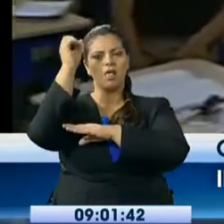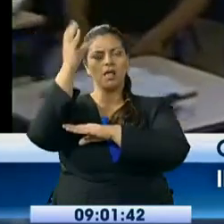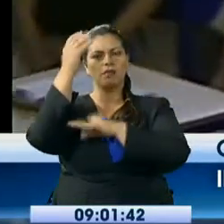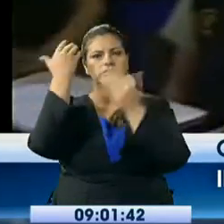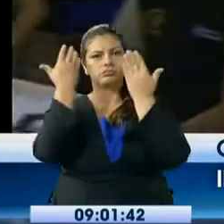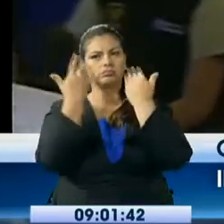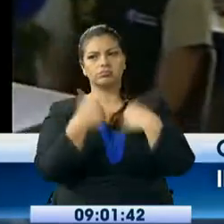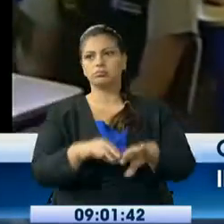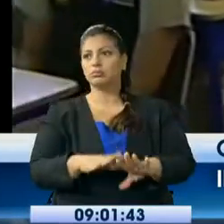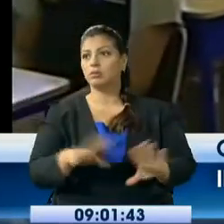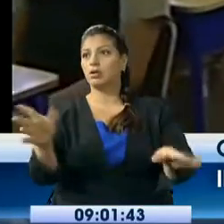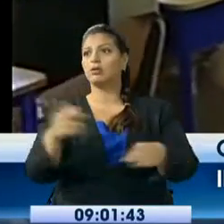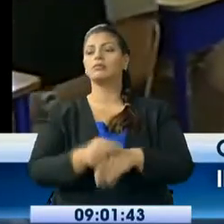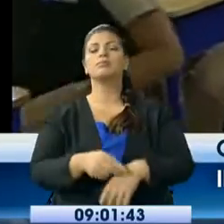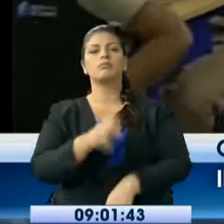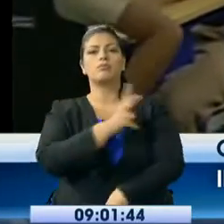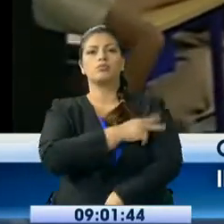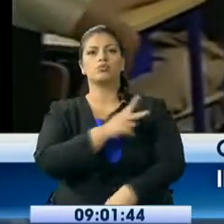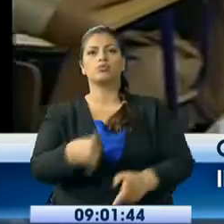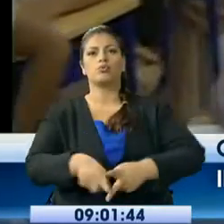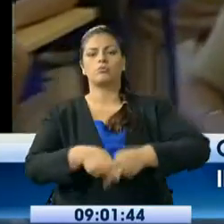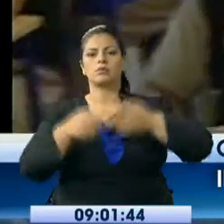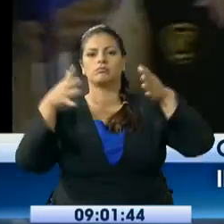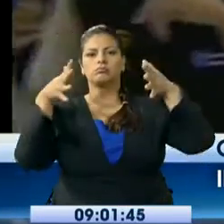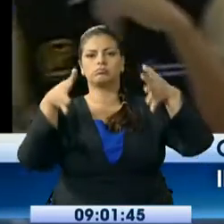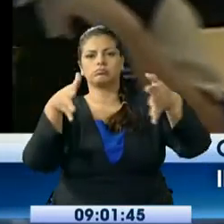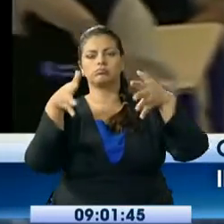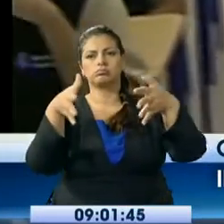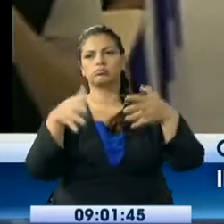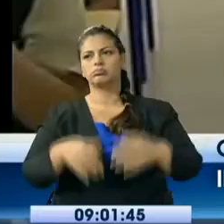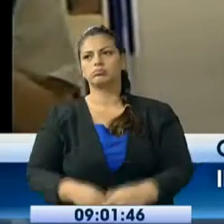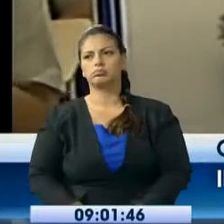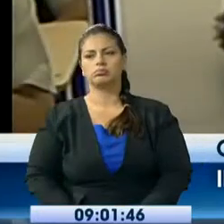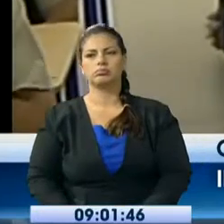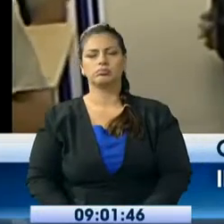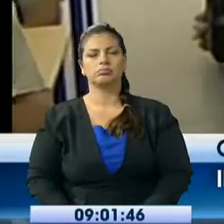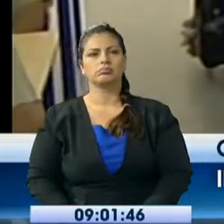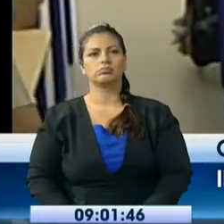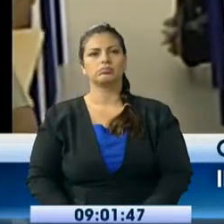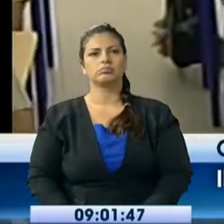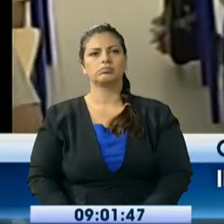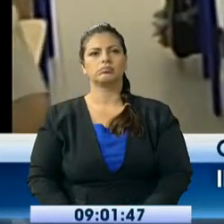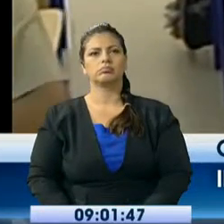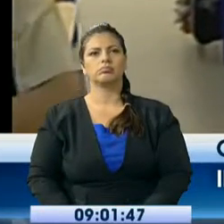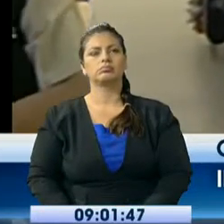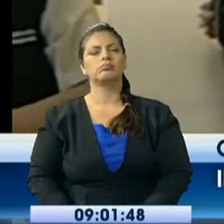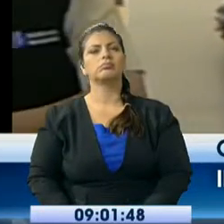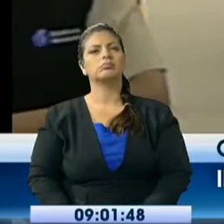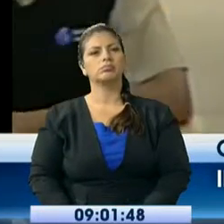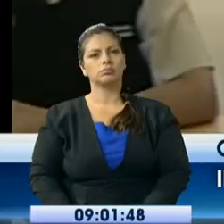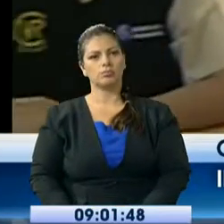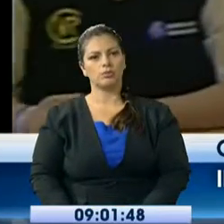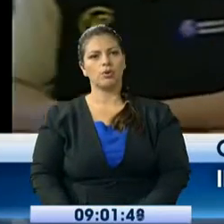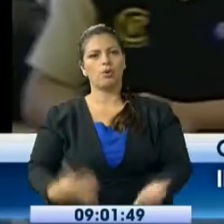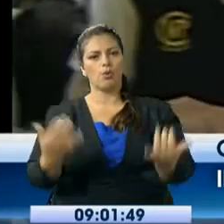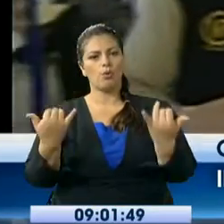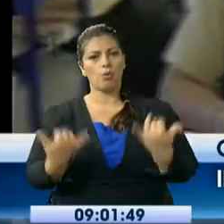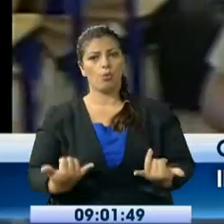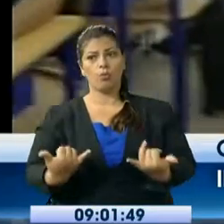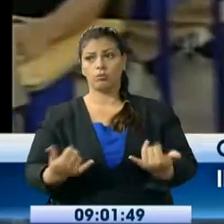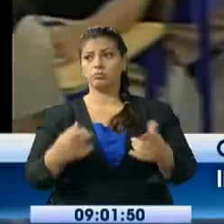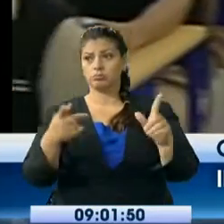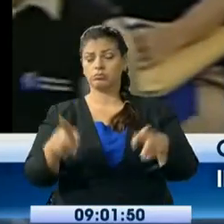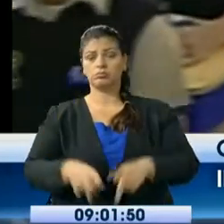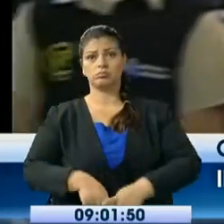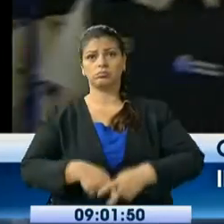profesores ya iniciando clases, recordemos, y eso yo quiero dejar muy claro. El día de hoy, en la mayoría de los planteles, hay jornada